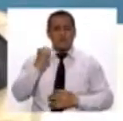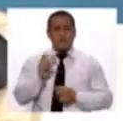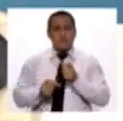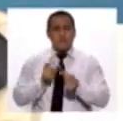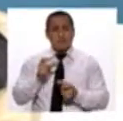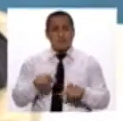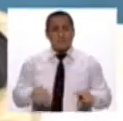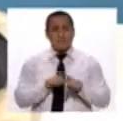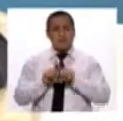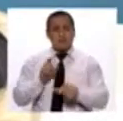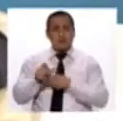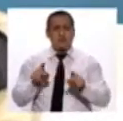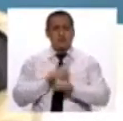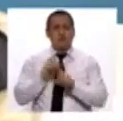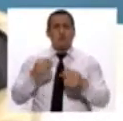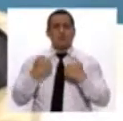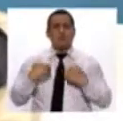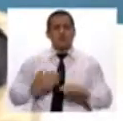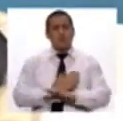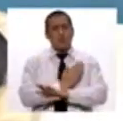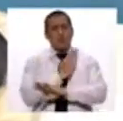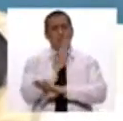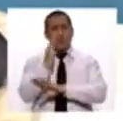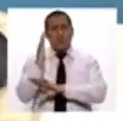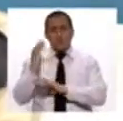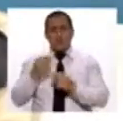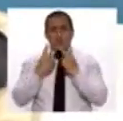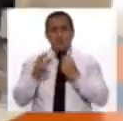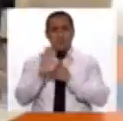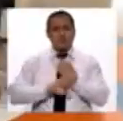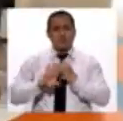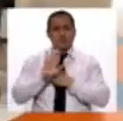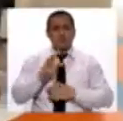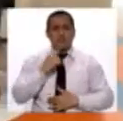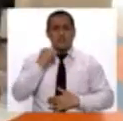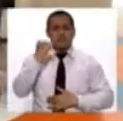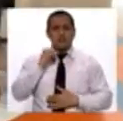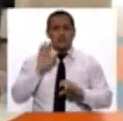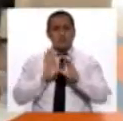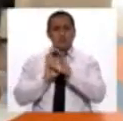ciudadanos, de que los ciudadanos no tengan que recorrer todo el camino para haber protegido sus derechos si la